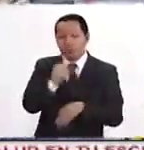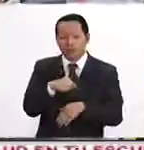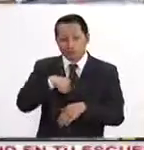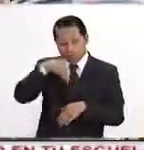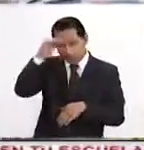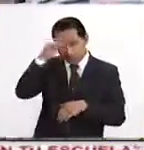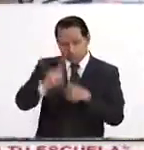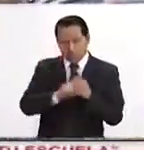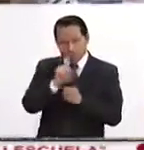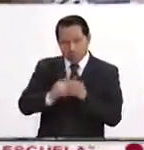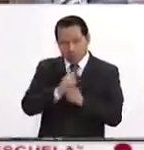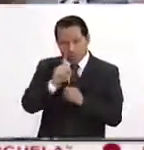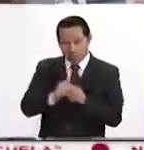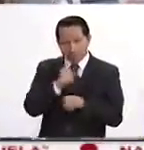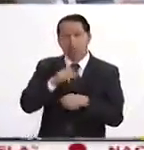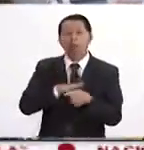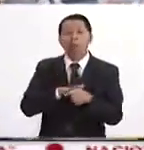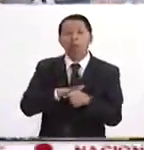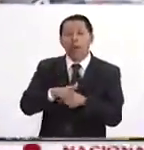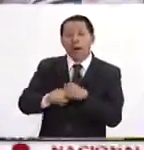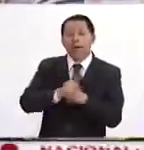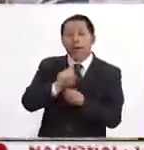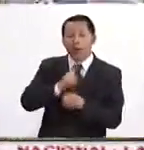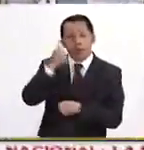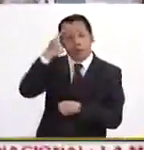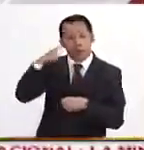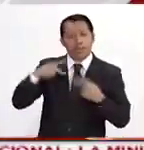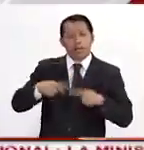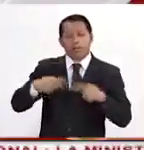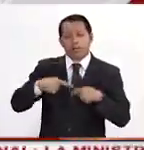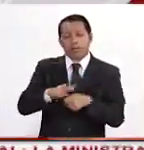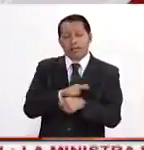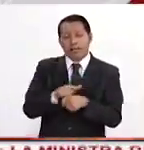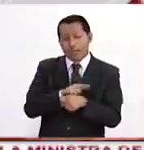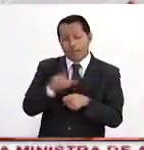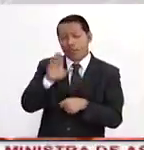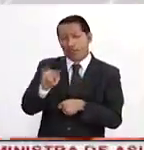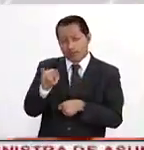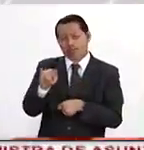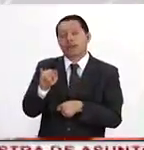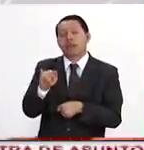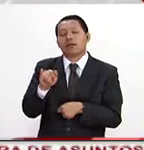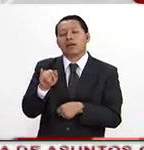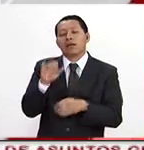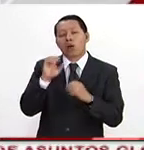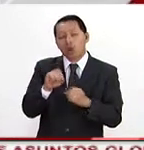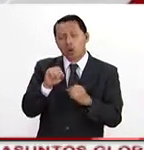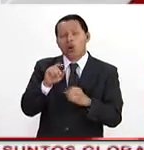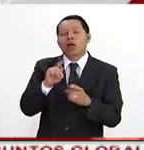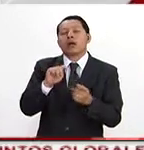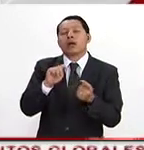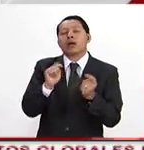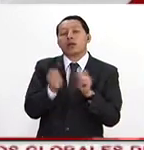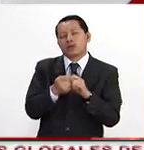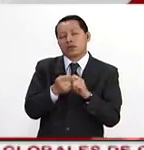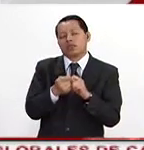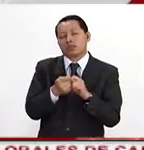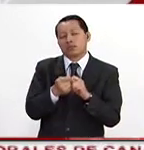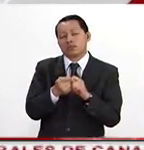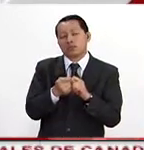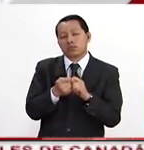cualquiera usted que es el principal problema para las personas homosexuales bisexuales o transgénero o